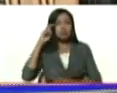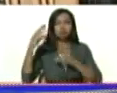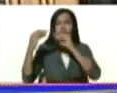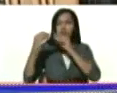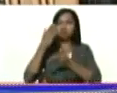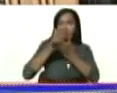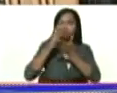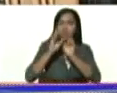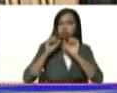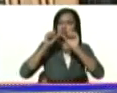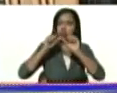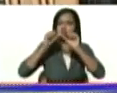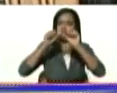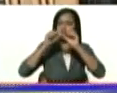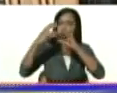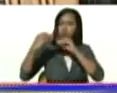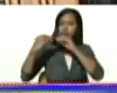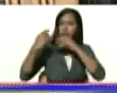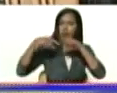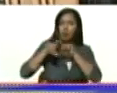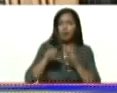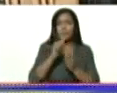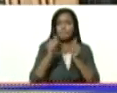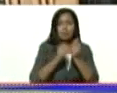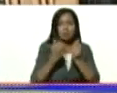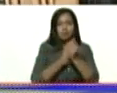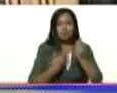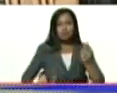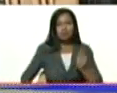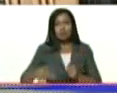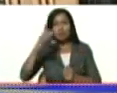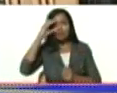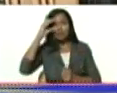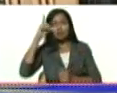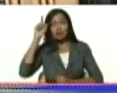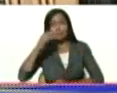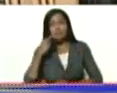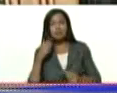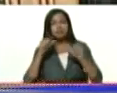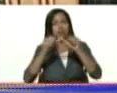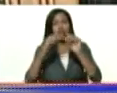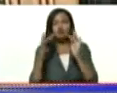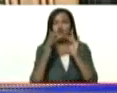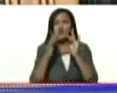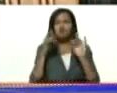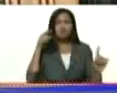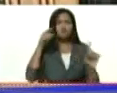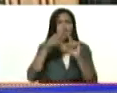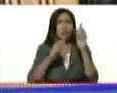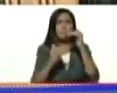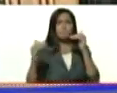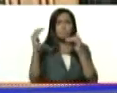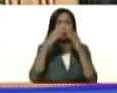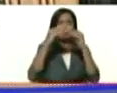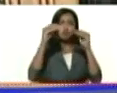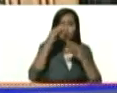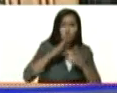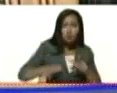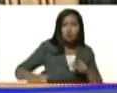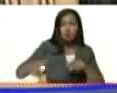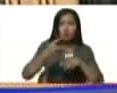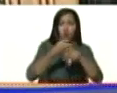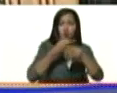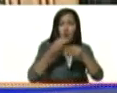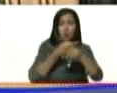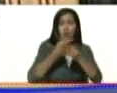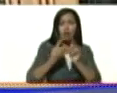manera permanente. Nuestra vicepresidenta Delcy Rodríguez mantiene contactos al más alto nivel de todo el gobierno